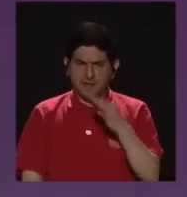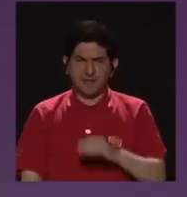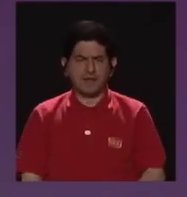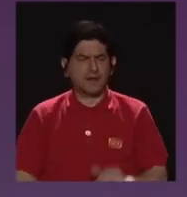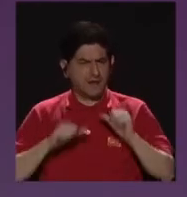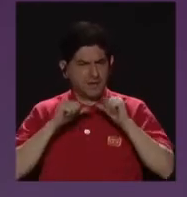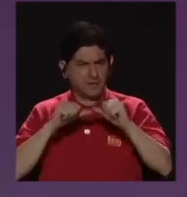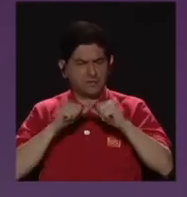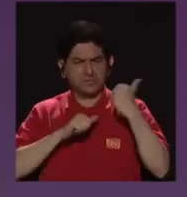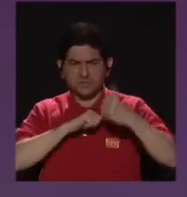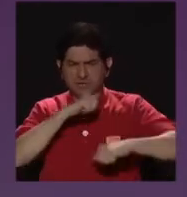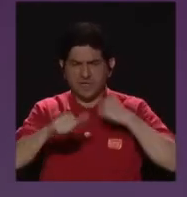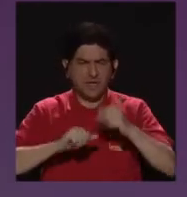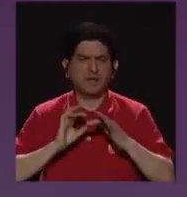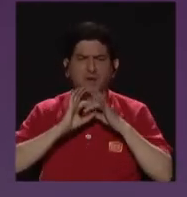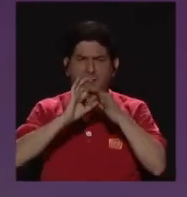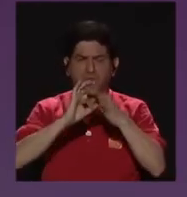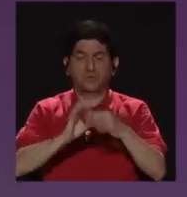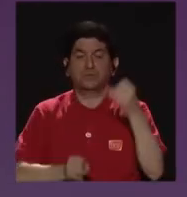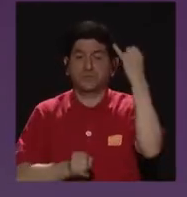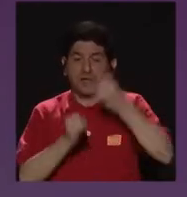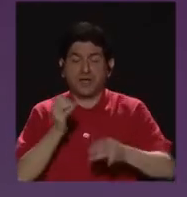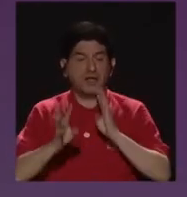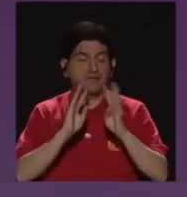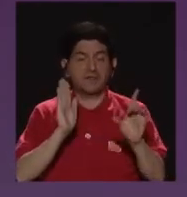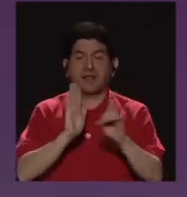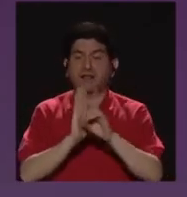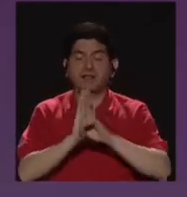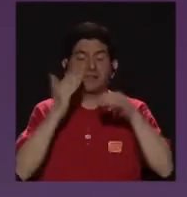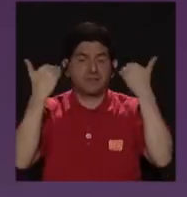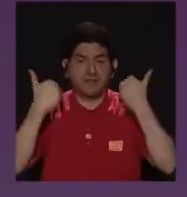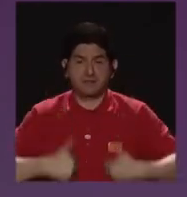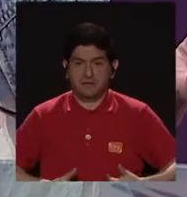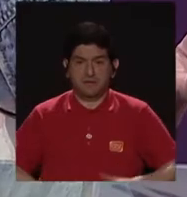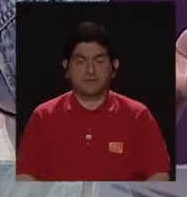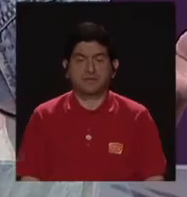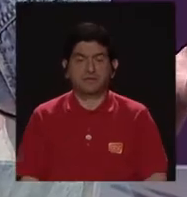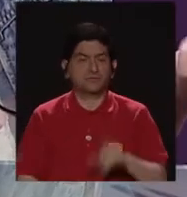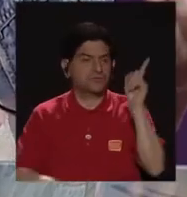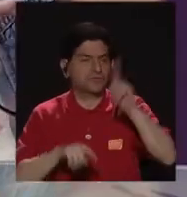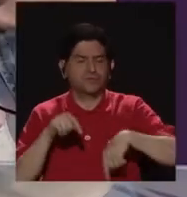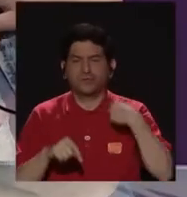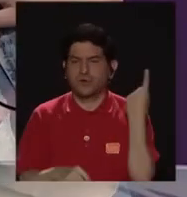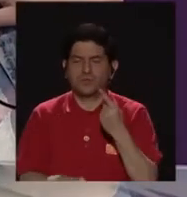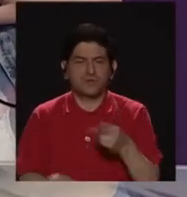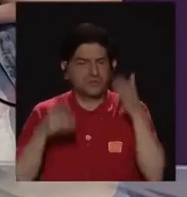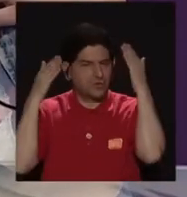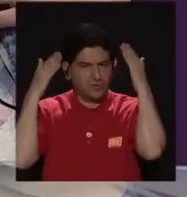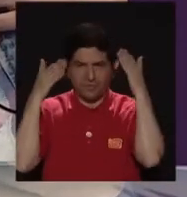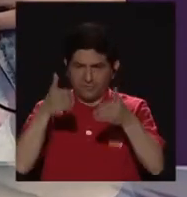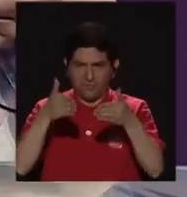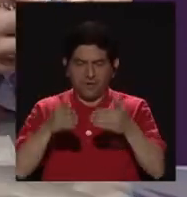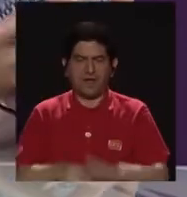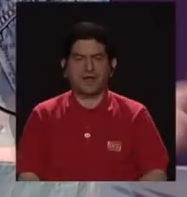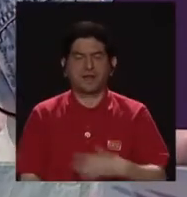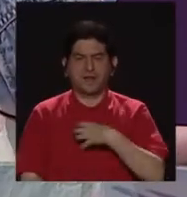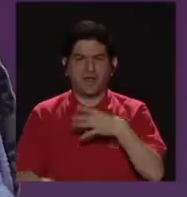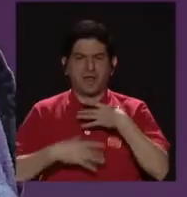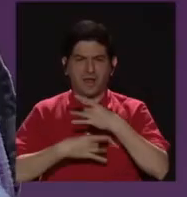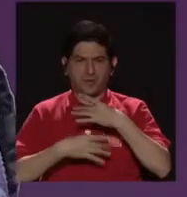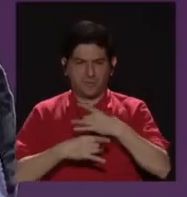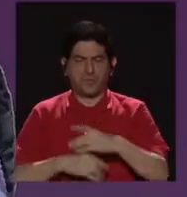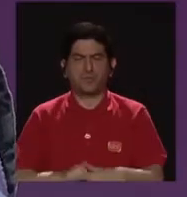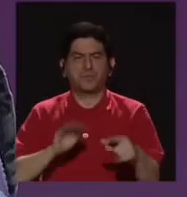de seguir esa lucha conjuntamente porque al final si hablamos de derechos humanos no podemos solamente fijarnos en nuestros intereses y